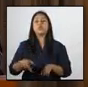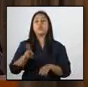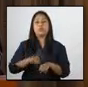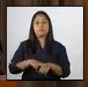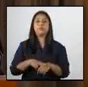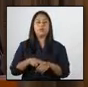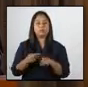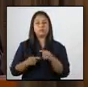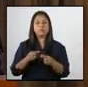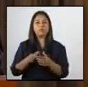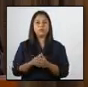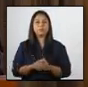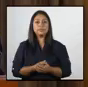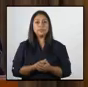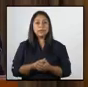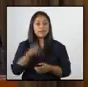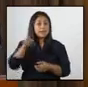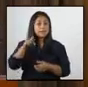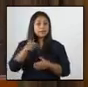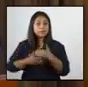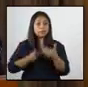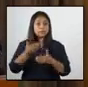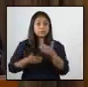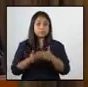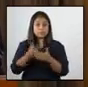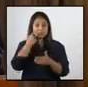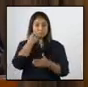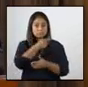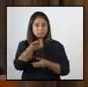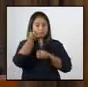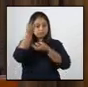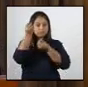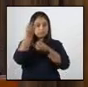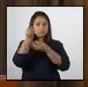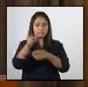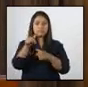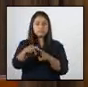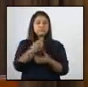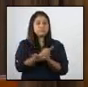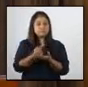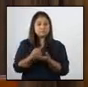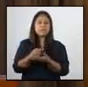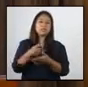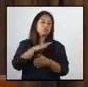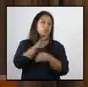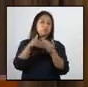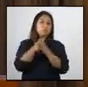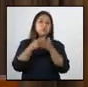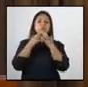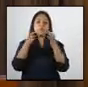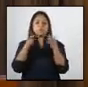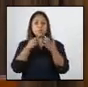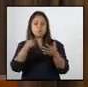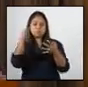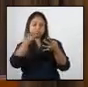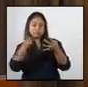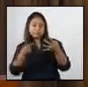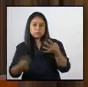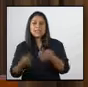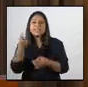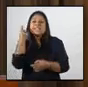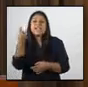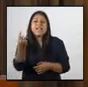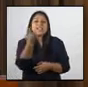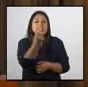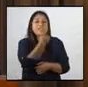normalidad este proceso lo vamos a ir dando a conocer mediante toda la publicación de protocolos para cada una de